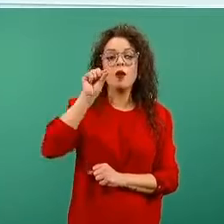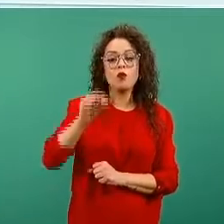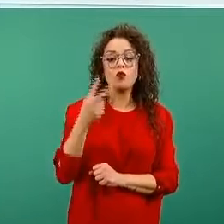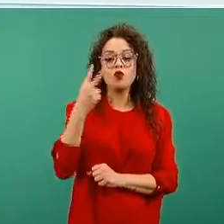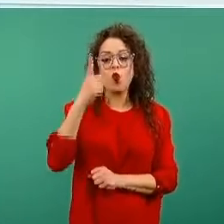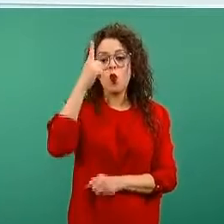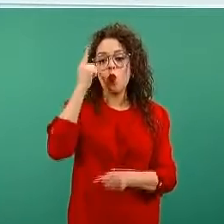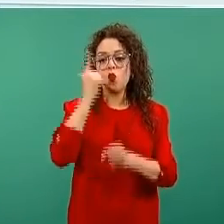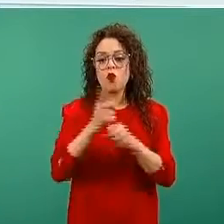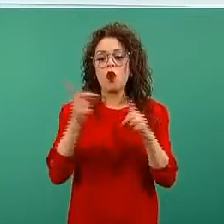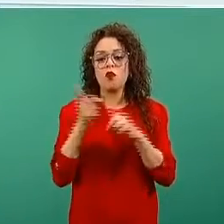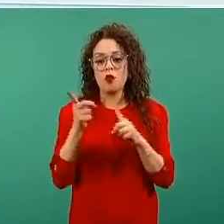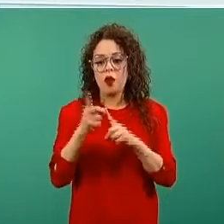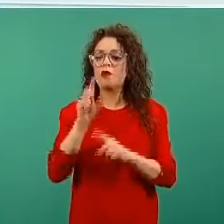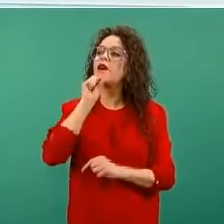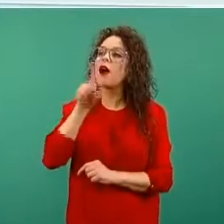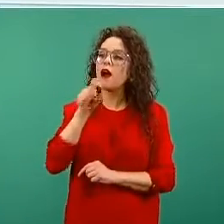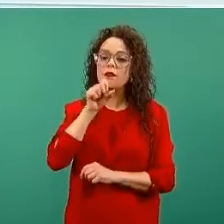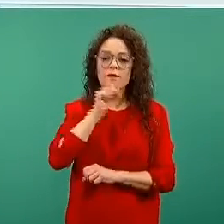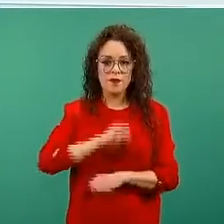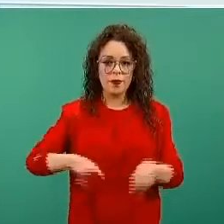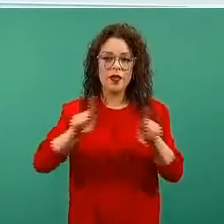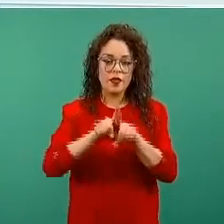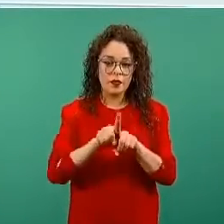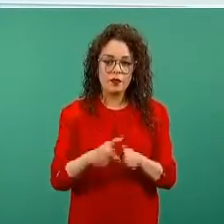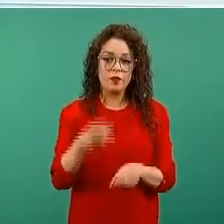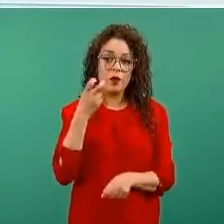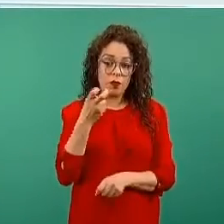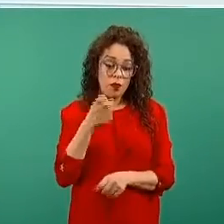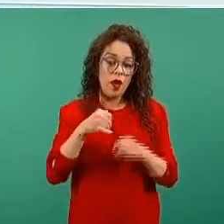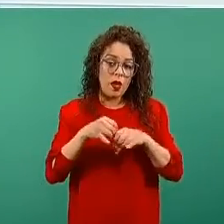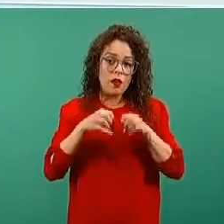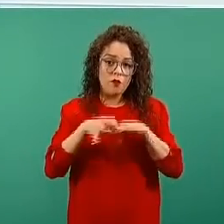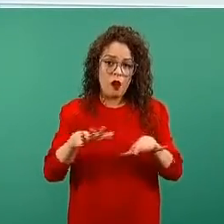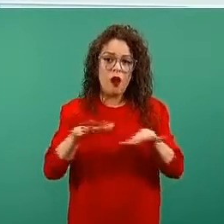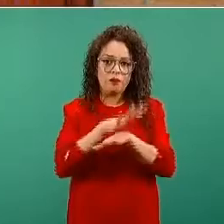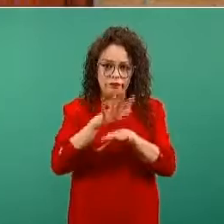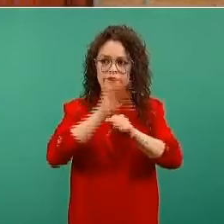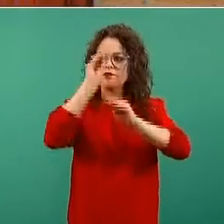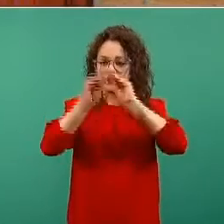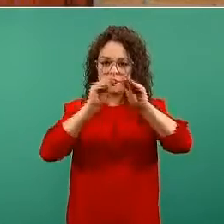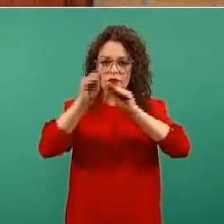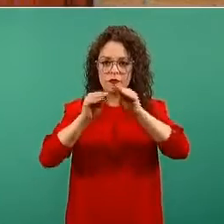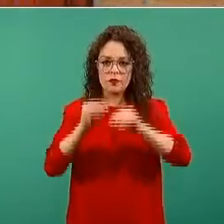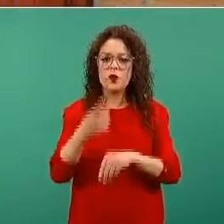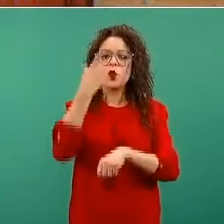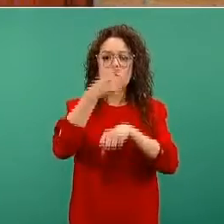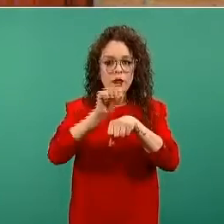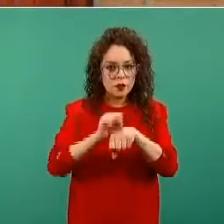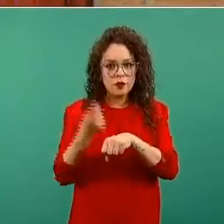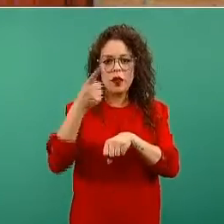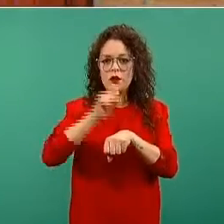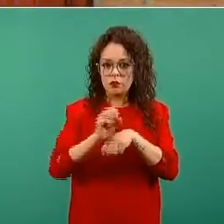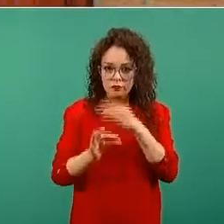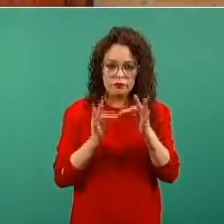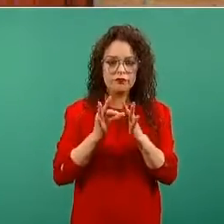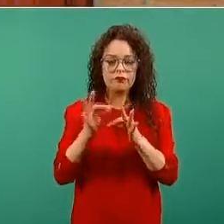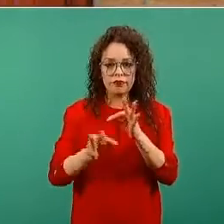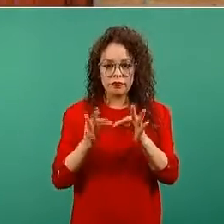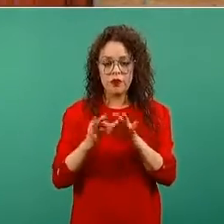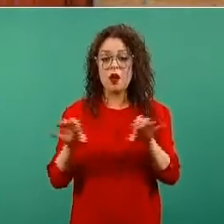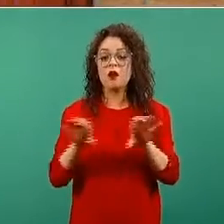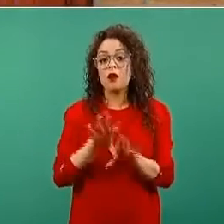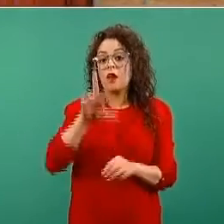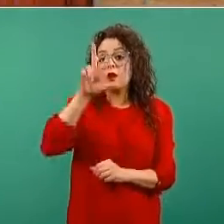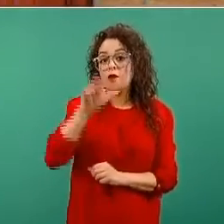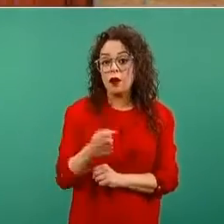detección en el estado de Jalisco. Vamos a estar entonces actualizando de manera semanal cómo va la vigilancia genómica,